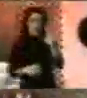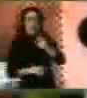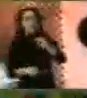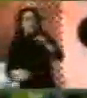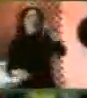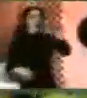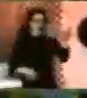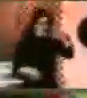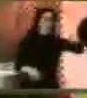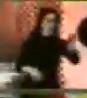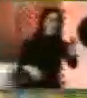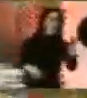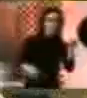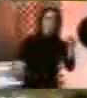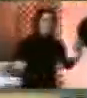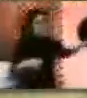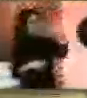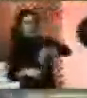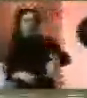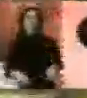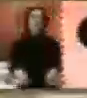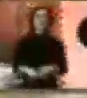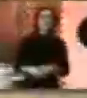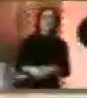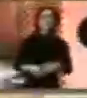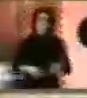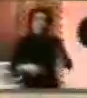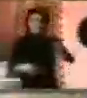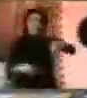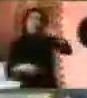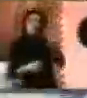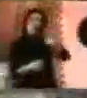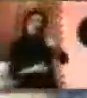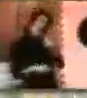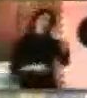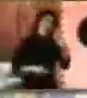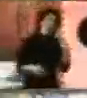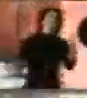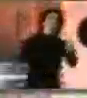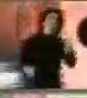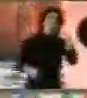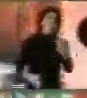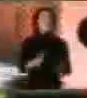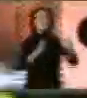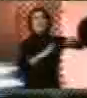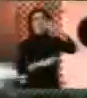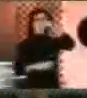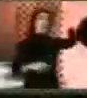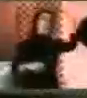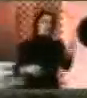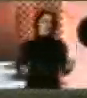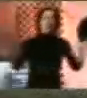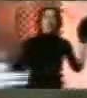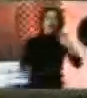A esos que vengan y así yo podré decir ¡váyanse a la mierda!